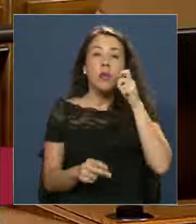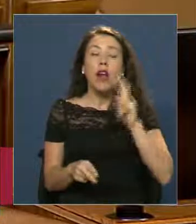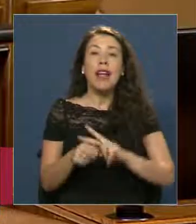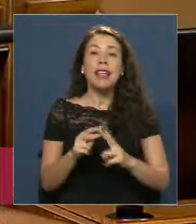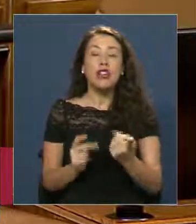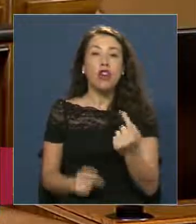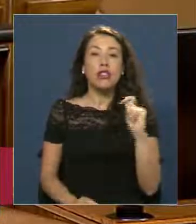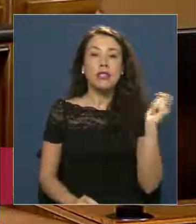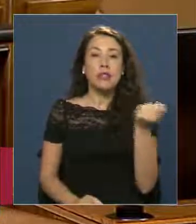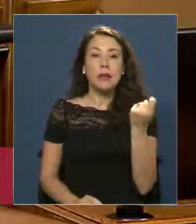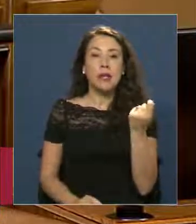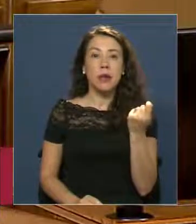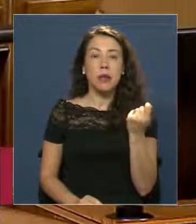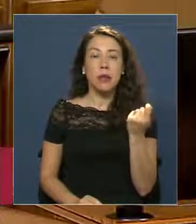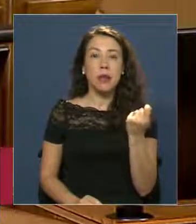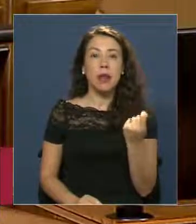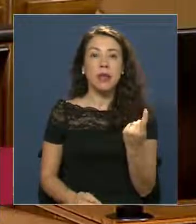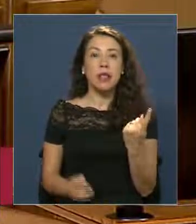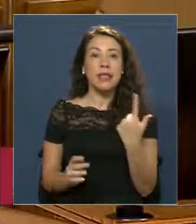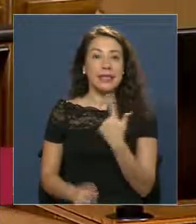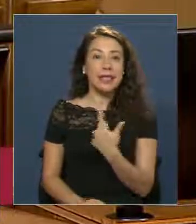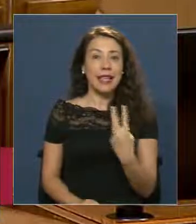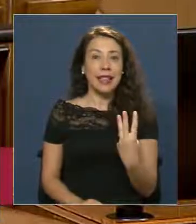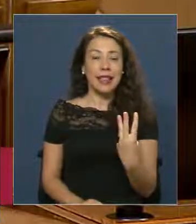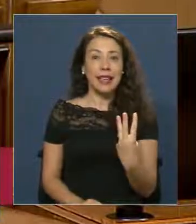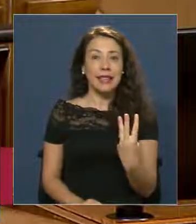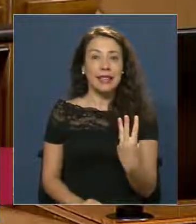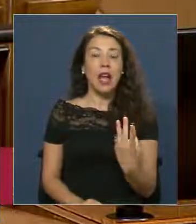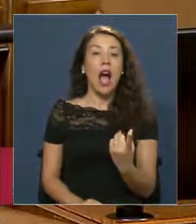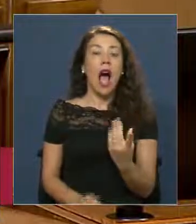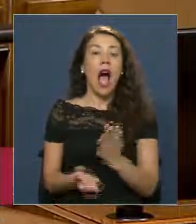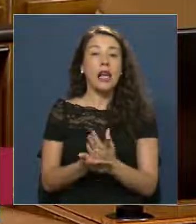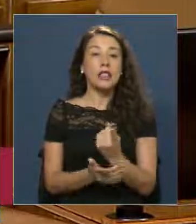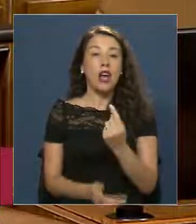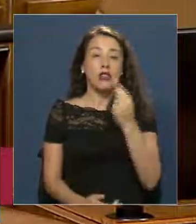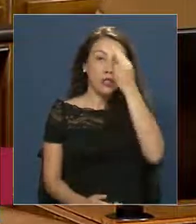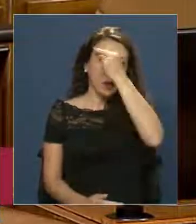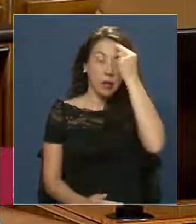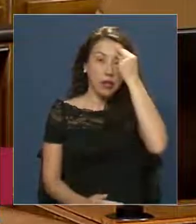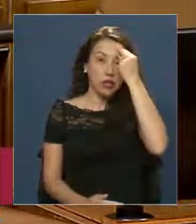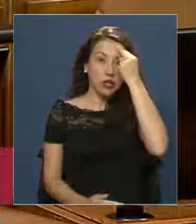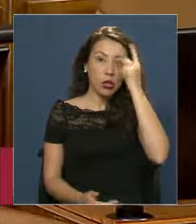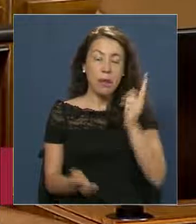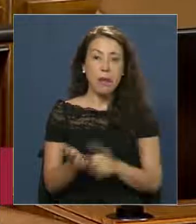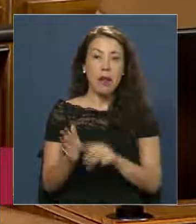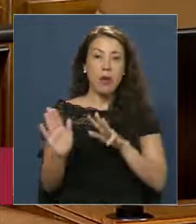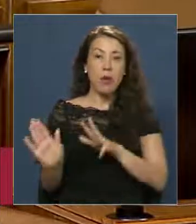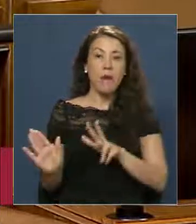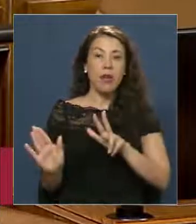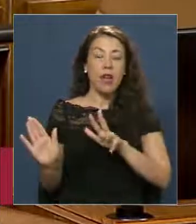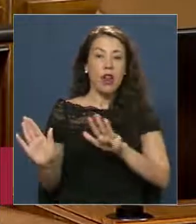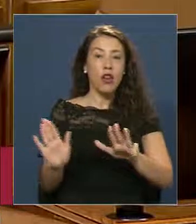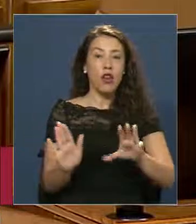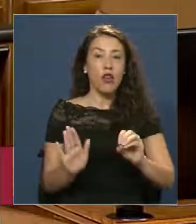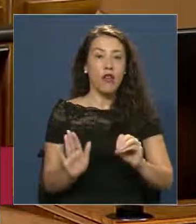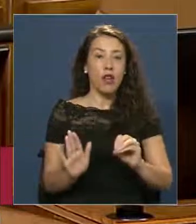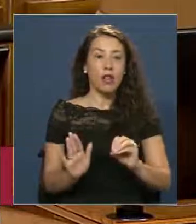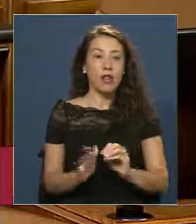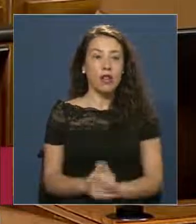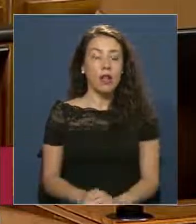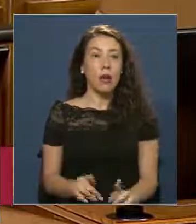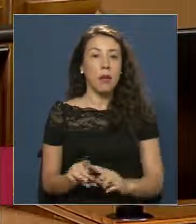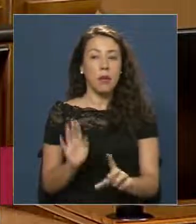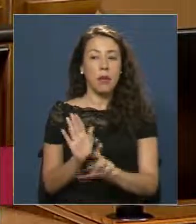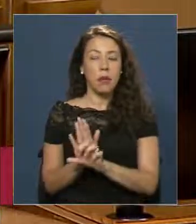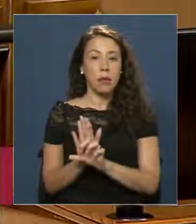entre el 11 de septiembre del año 73 y el 11 de marzo del año 1990 en una